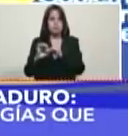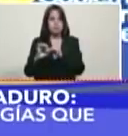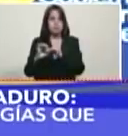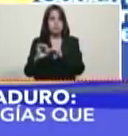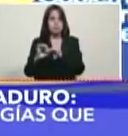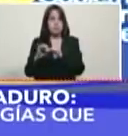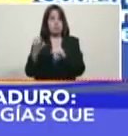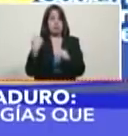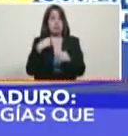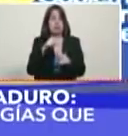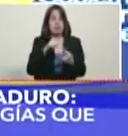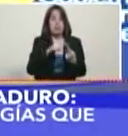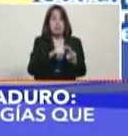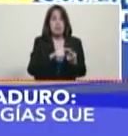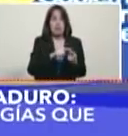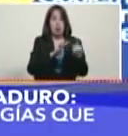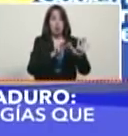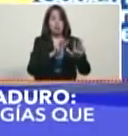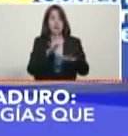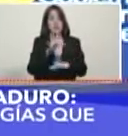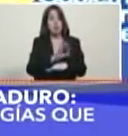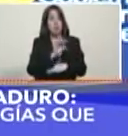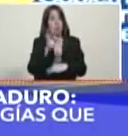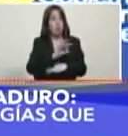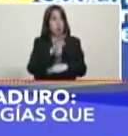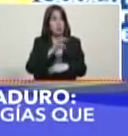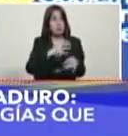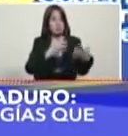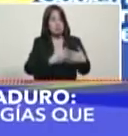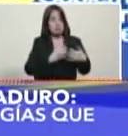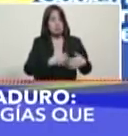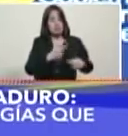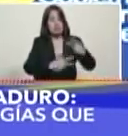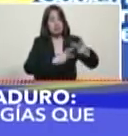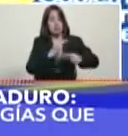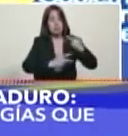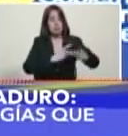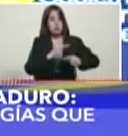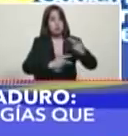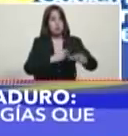que tiene el 95% de los medios de producción en Venezuela,